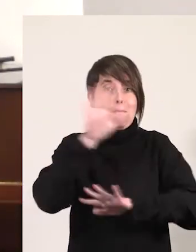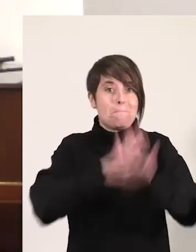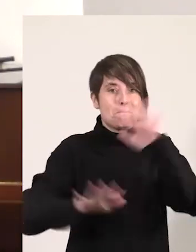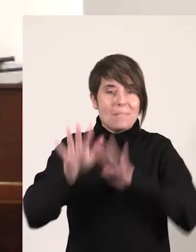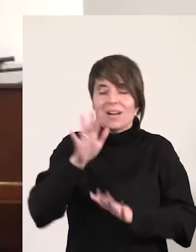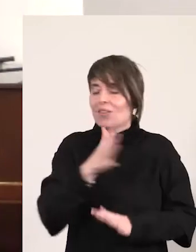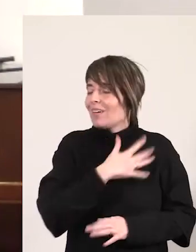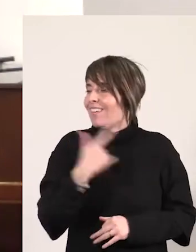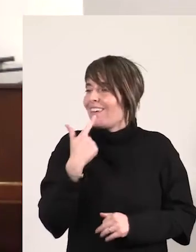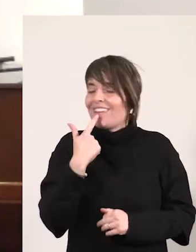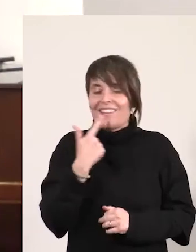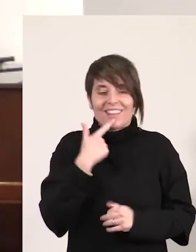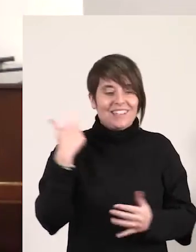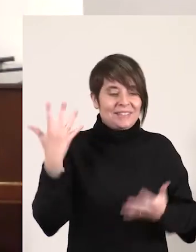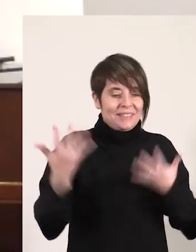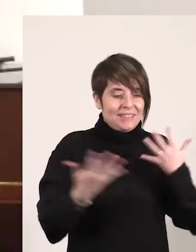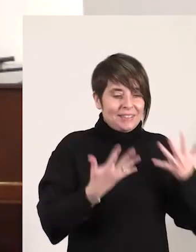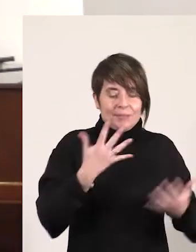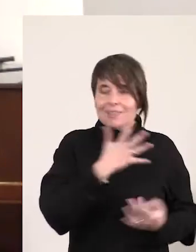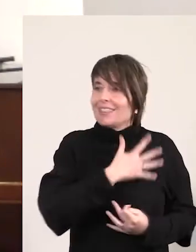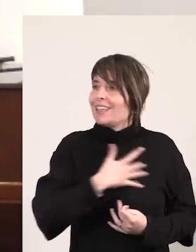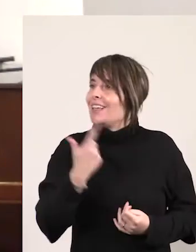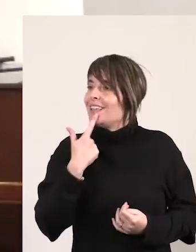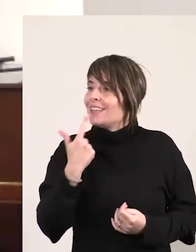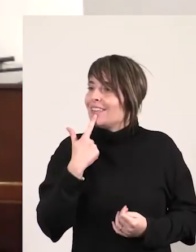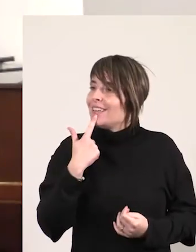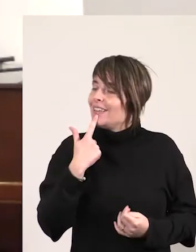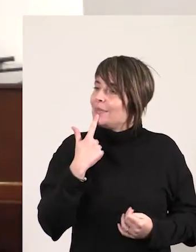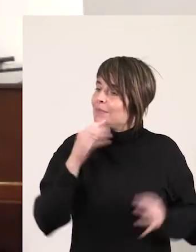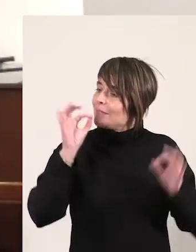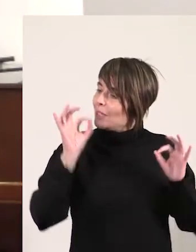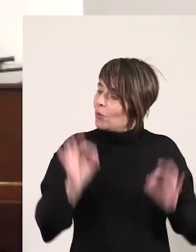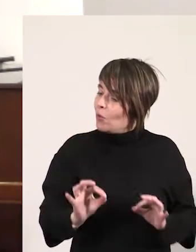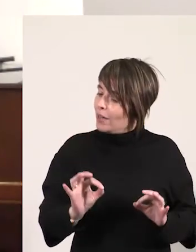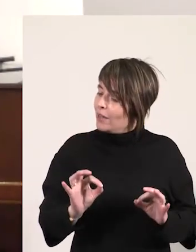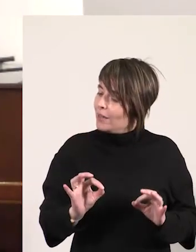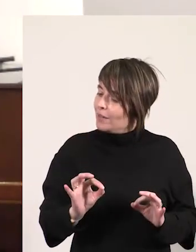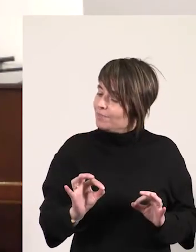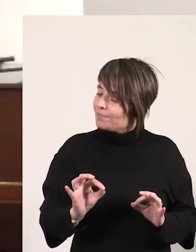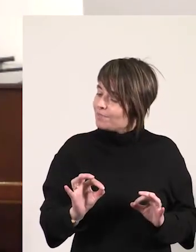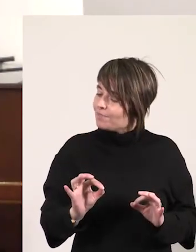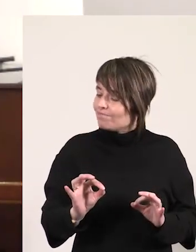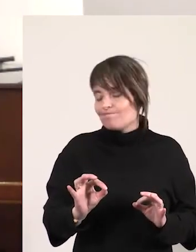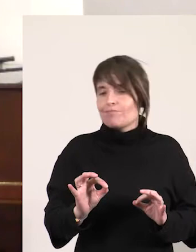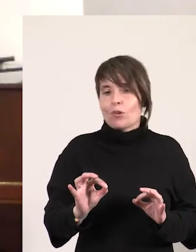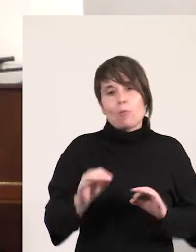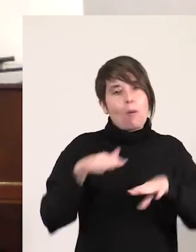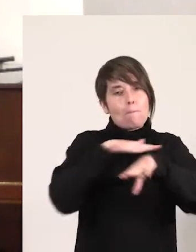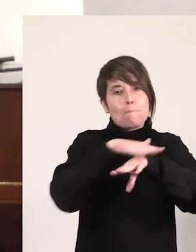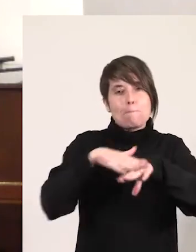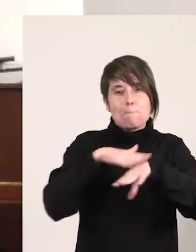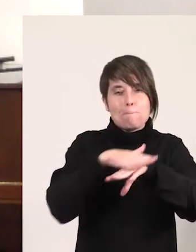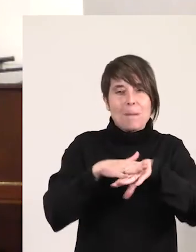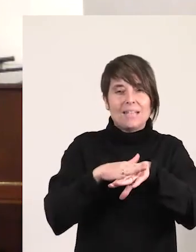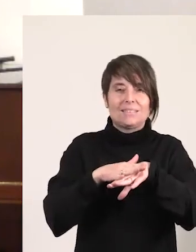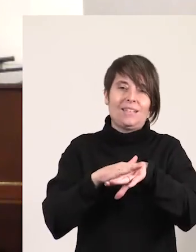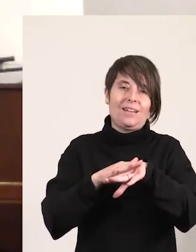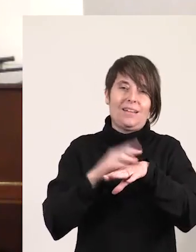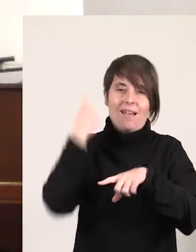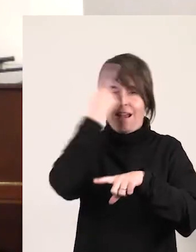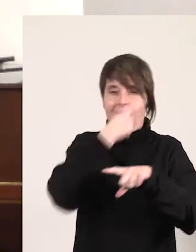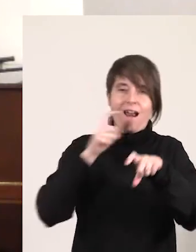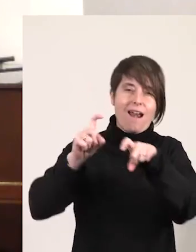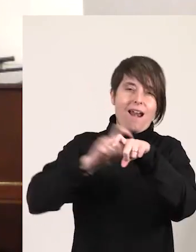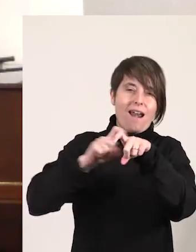82 en marzo, ¿no? O sea, no sé, es como un... Yo creo que es otro de los ejercicios de los pies de esa, o de las